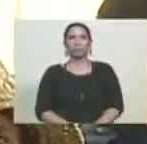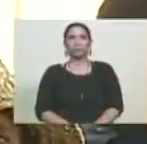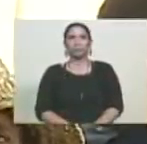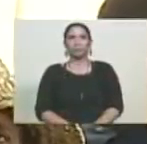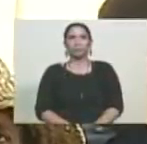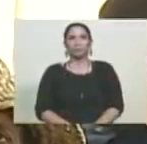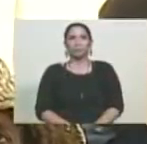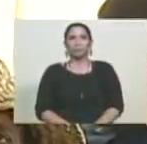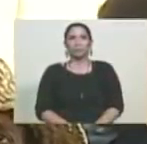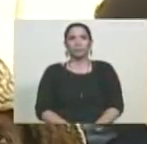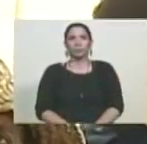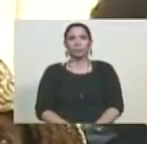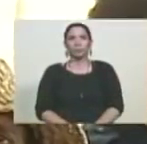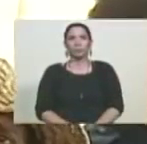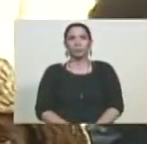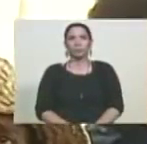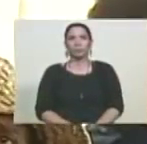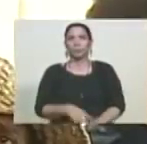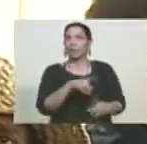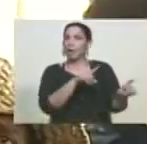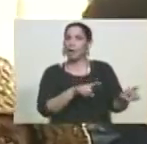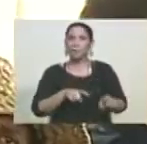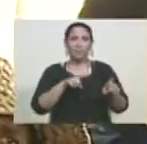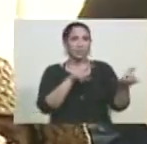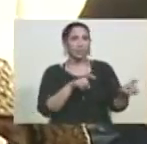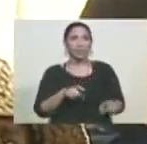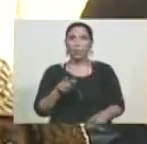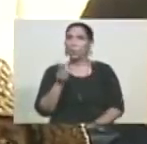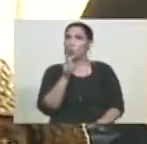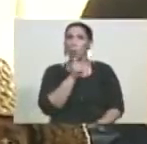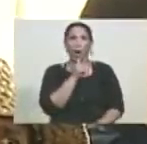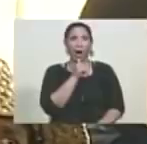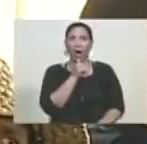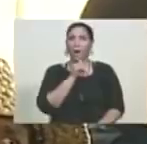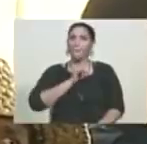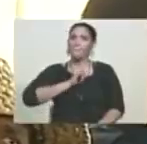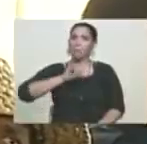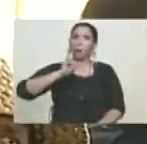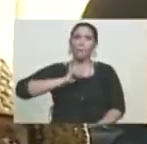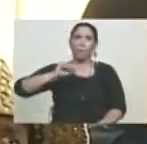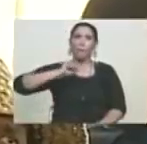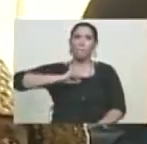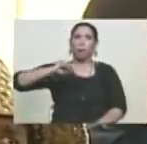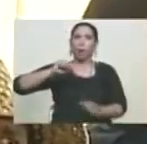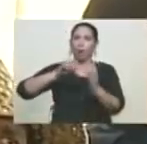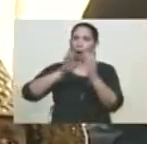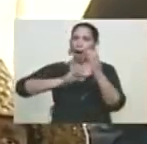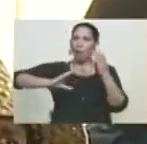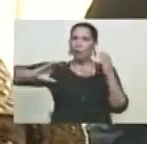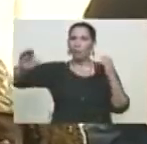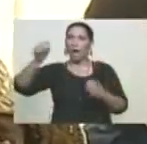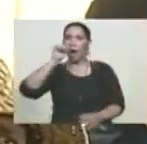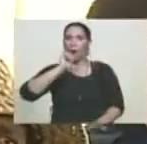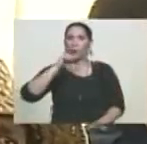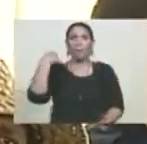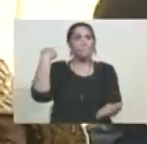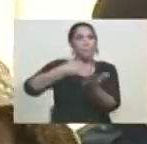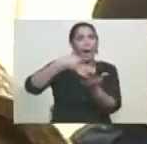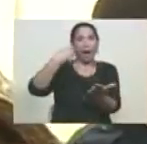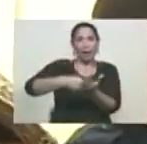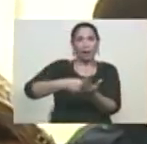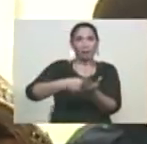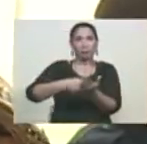Las bombas, el campesino no tiene acceso a las bombas si no pagan. El